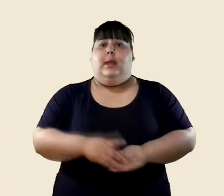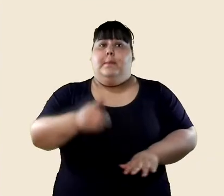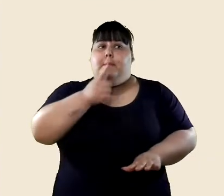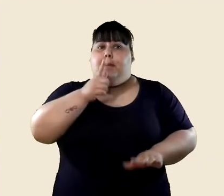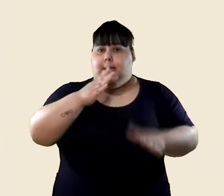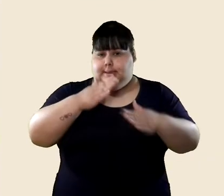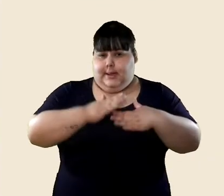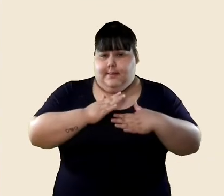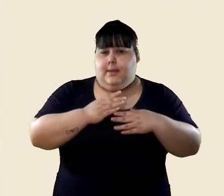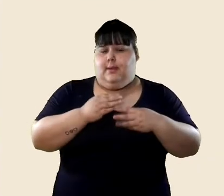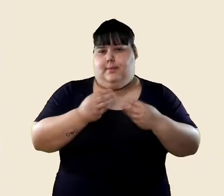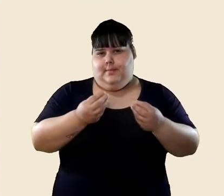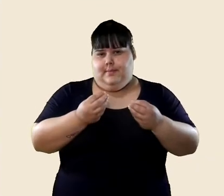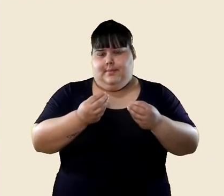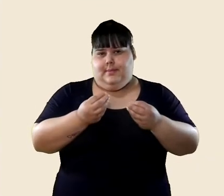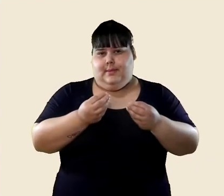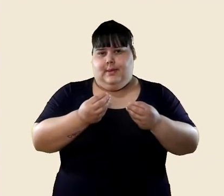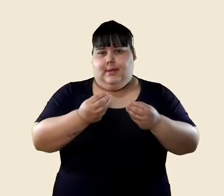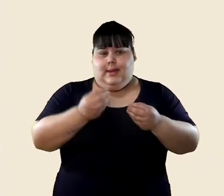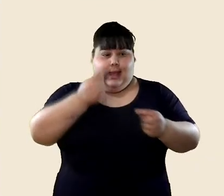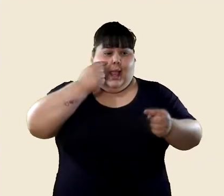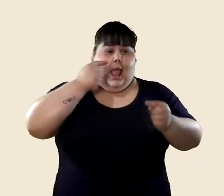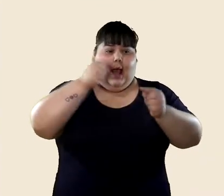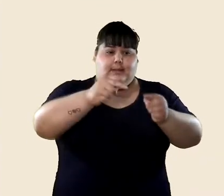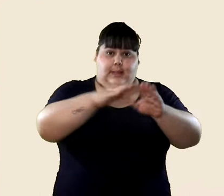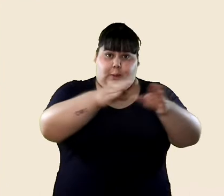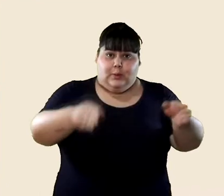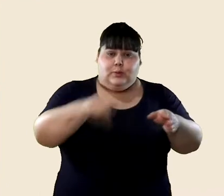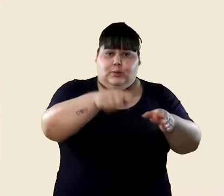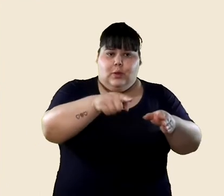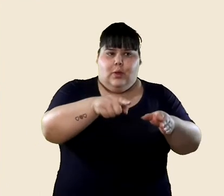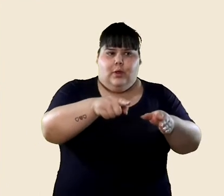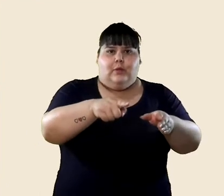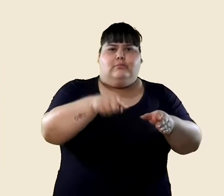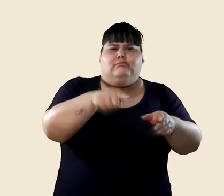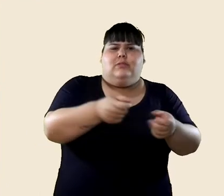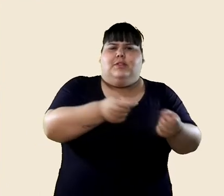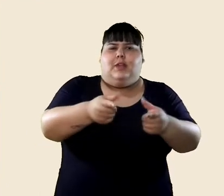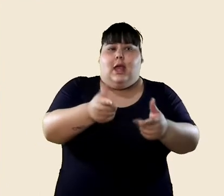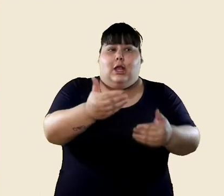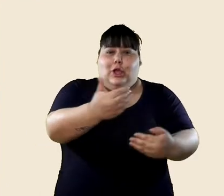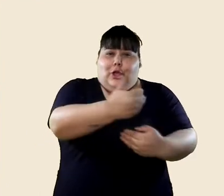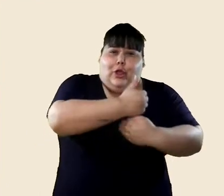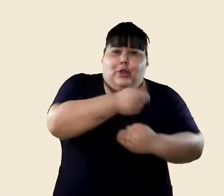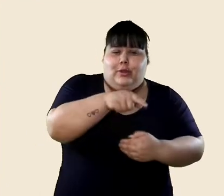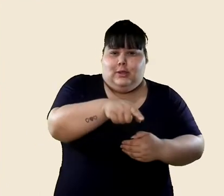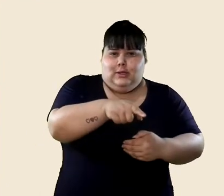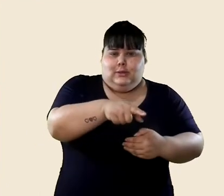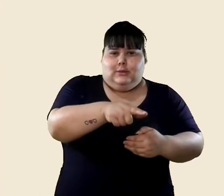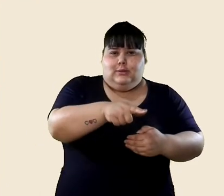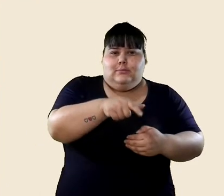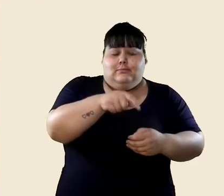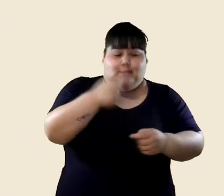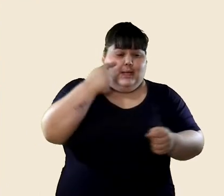parece que en términos institucionales, en términos de contención, lo que las instituciones